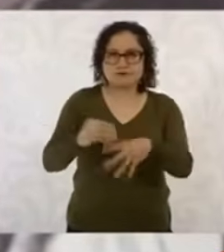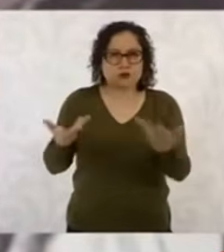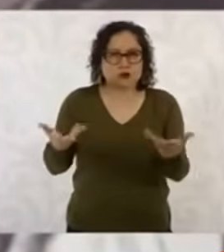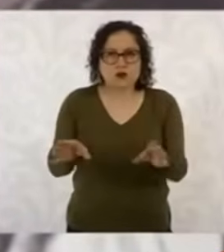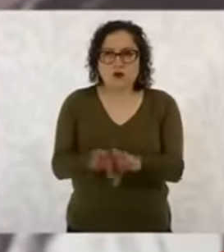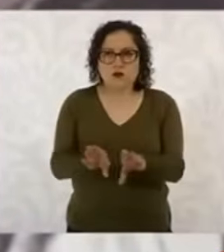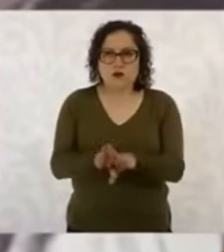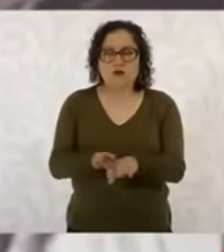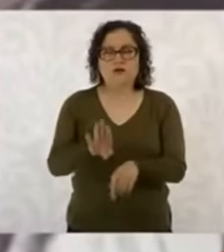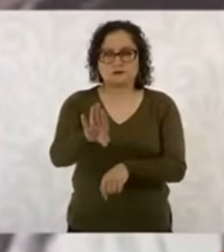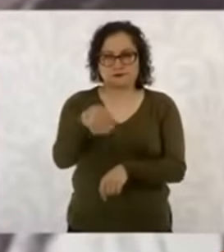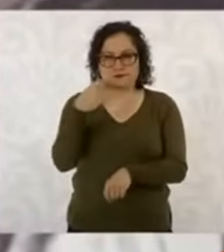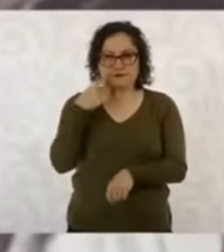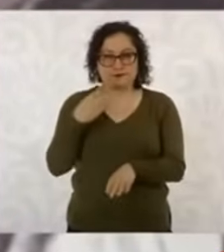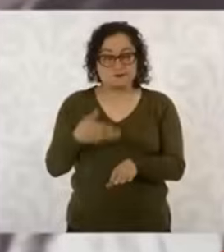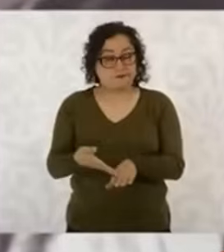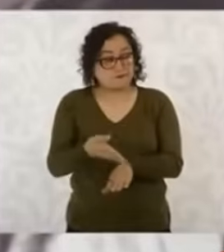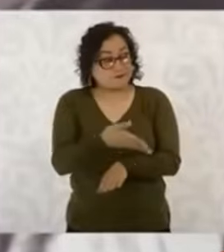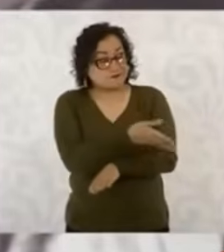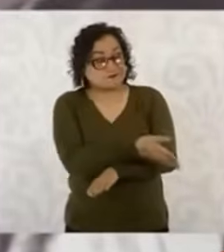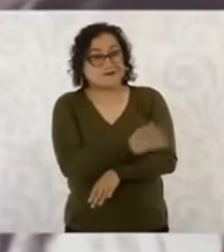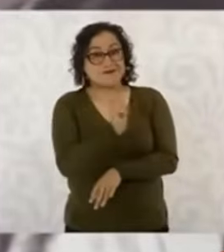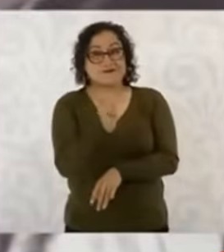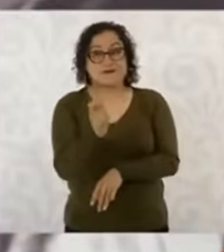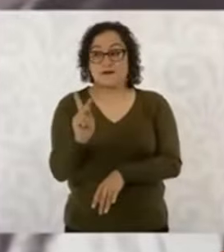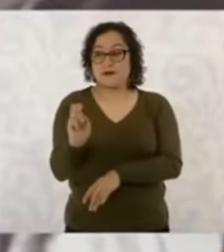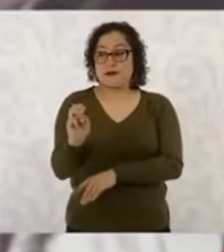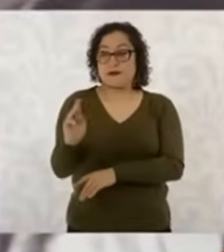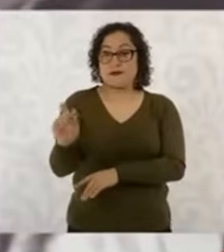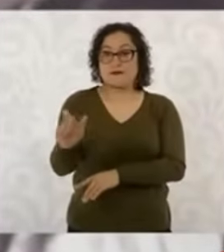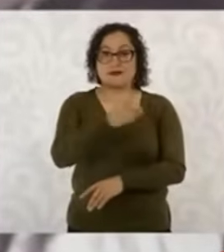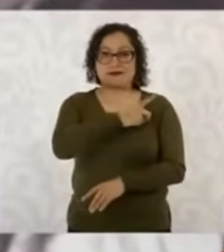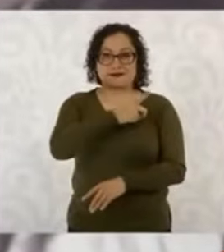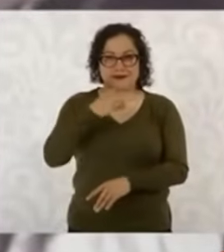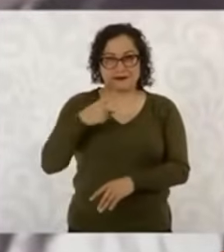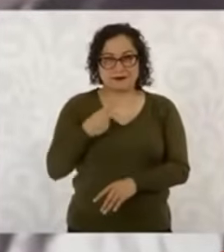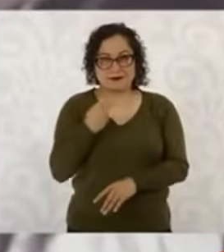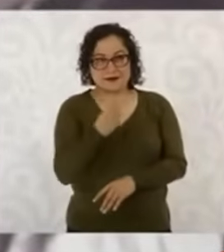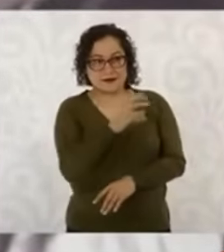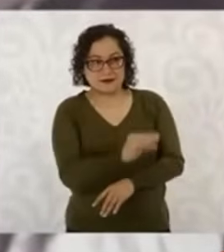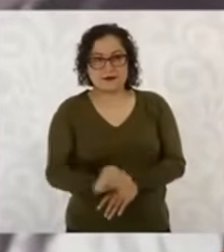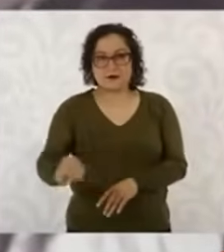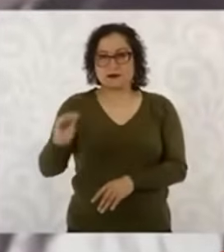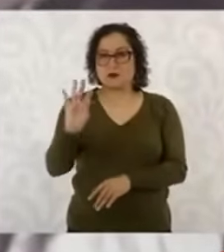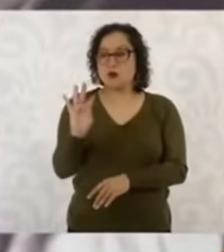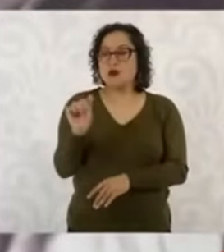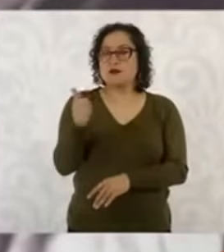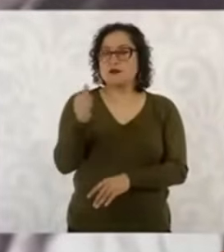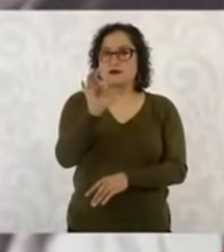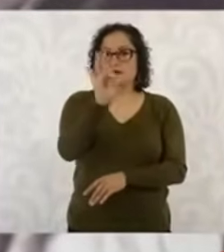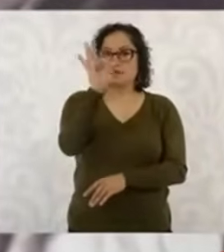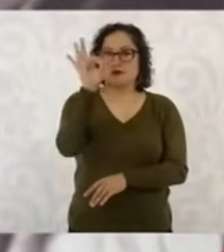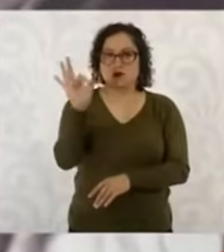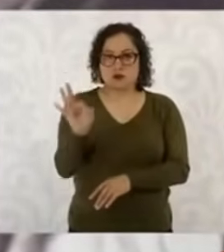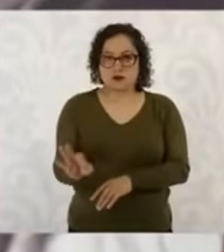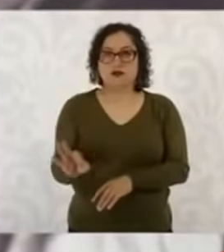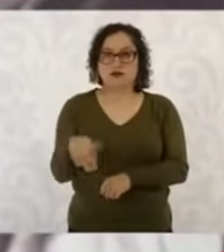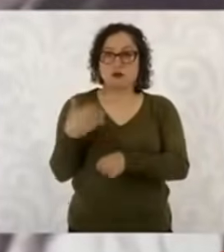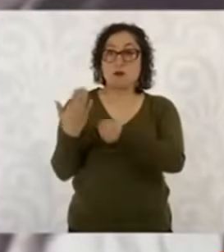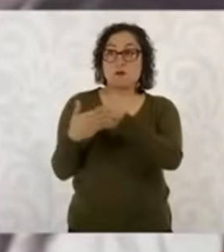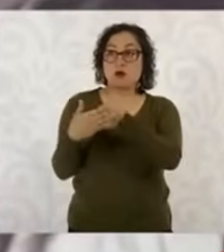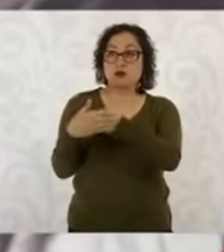saldo histórico de la deuda de Pemex, el 46% tiene vencimientos en